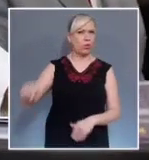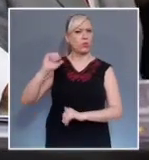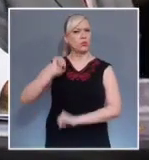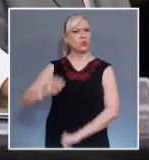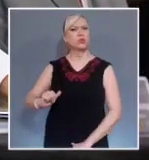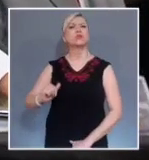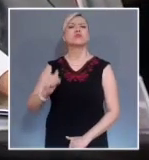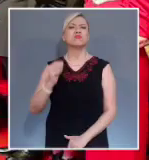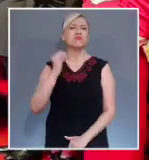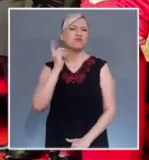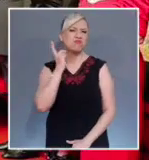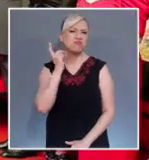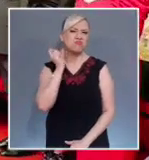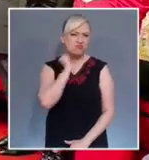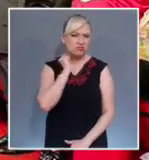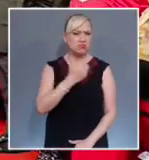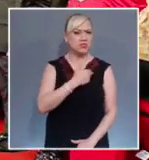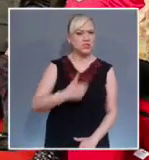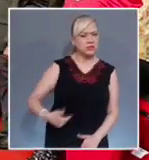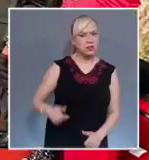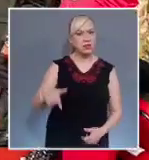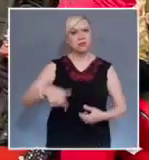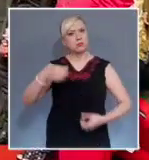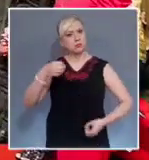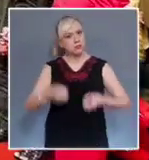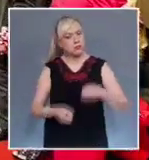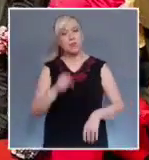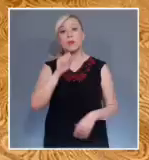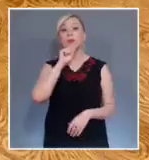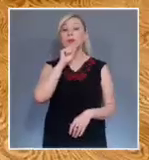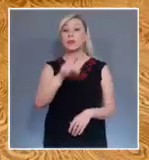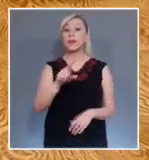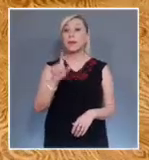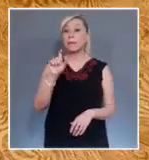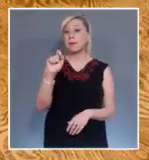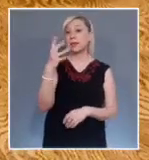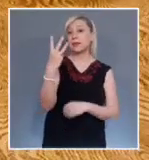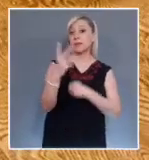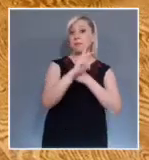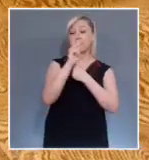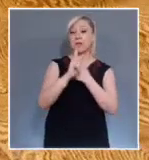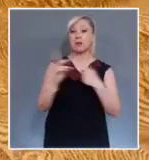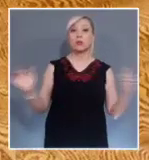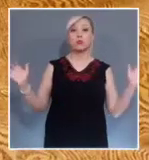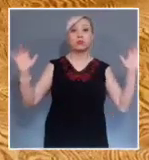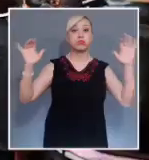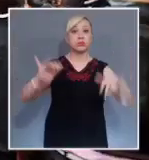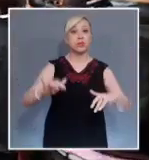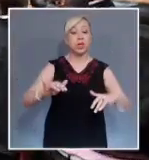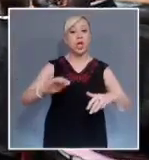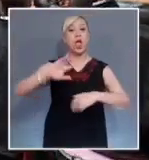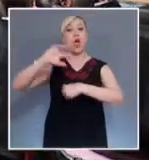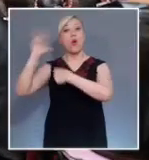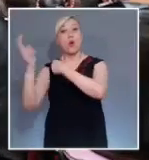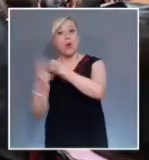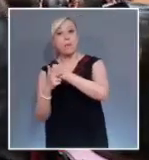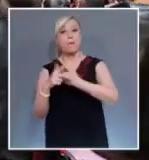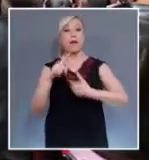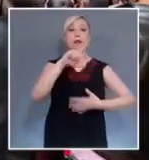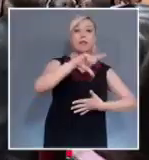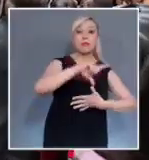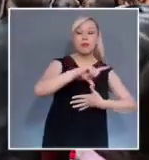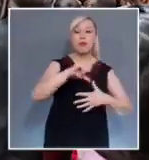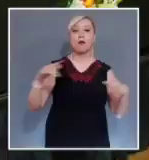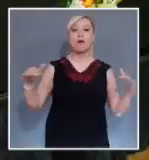representantes de poderes judiciales de 23 países europeos y latinoamericanos de habla hispana